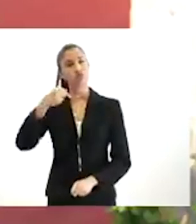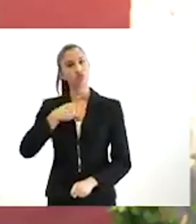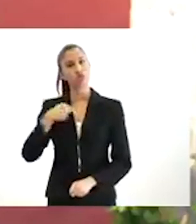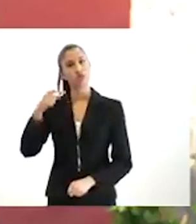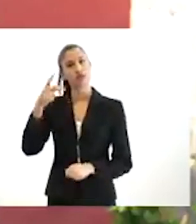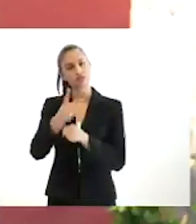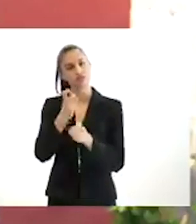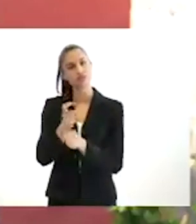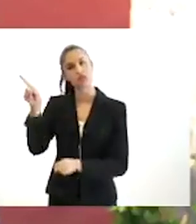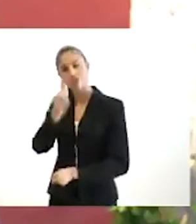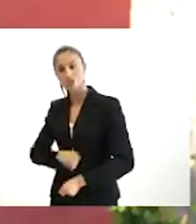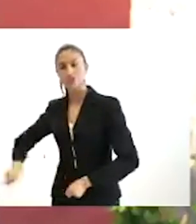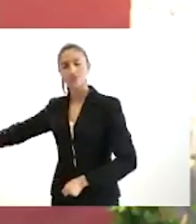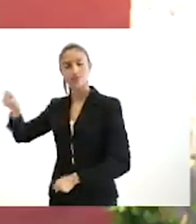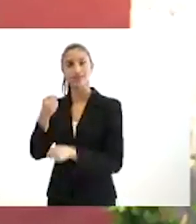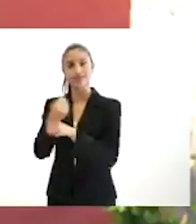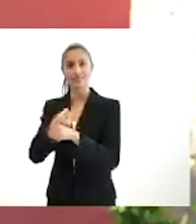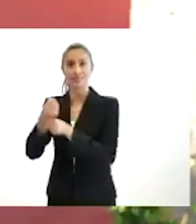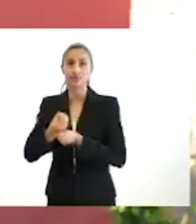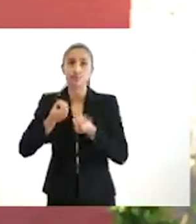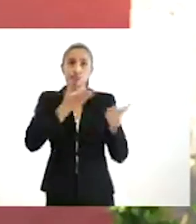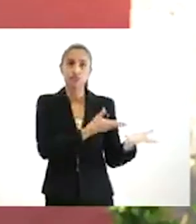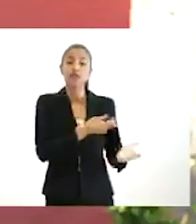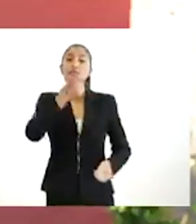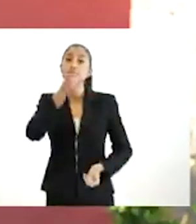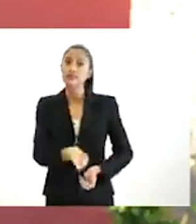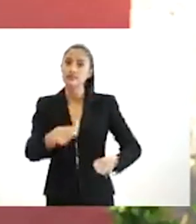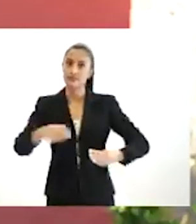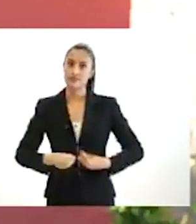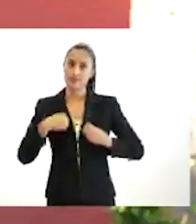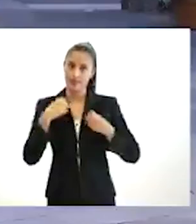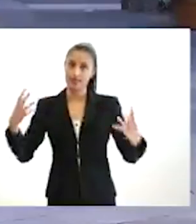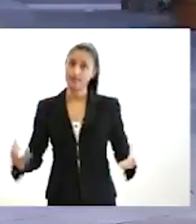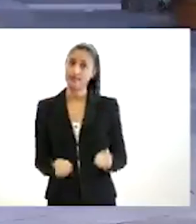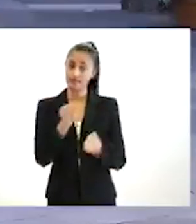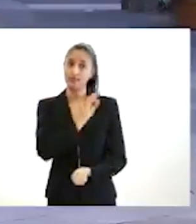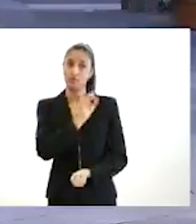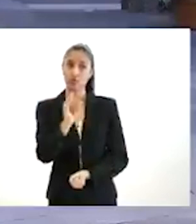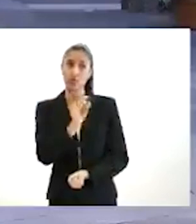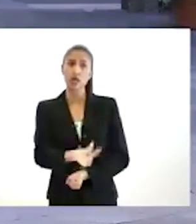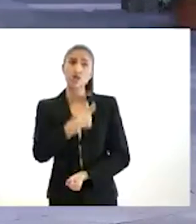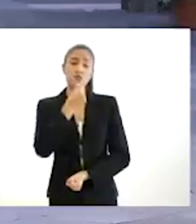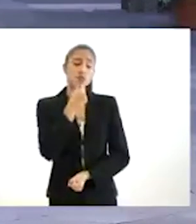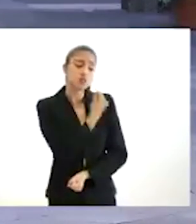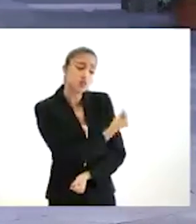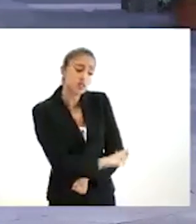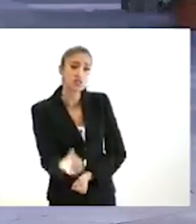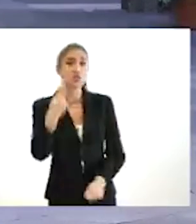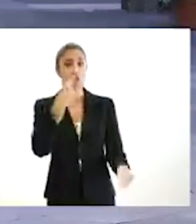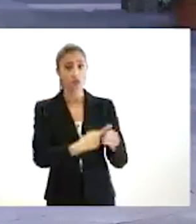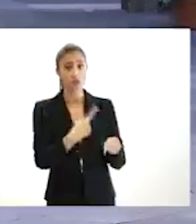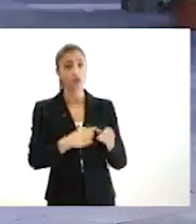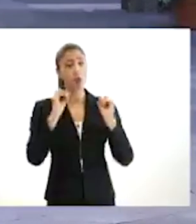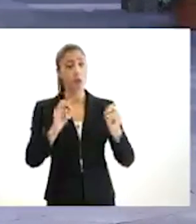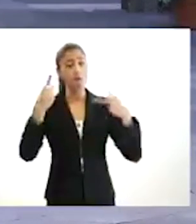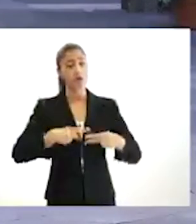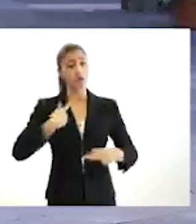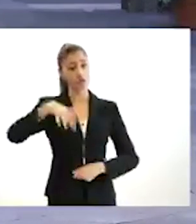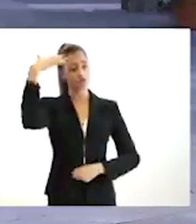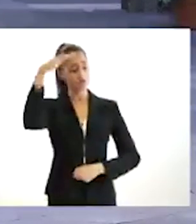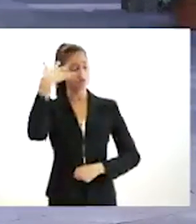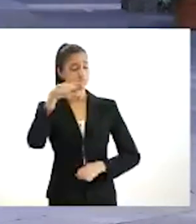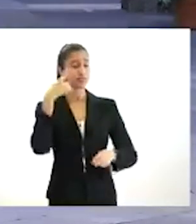quiero invitar a donar sangre. Quien dona sangre salva vidas. La sangre es muy útil para